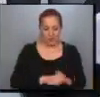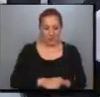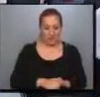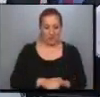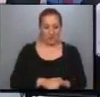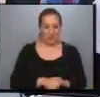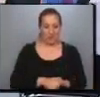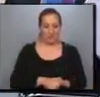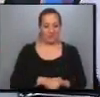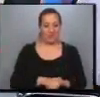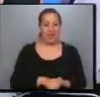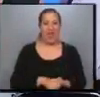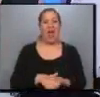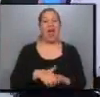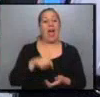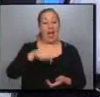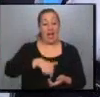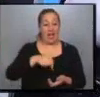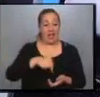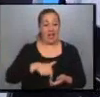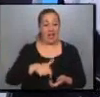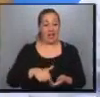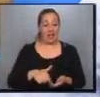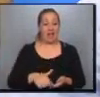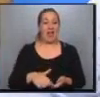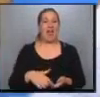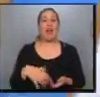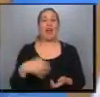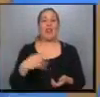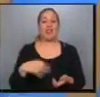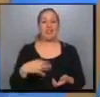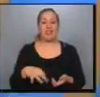que ser digno y antes que se le venga el tsunami dar un paso al